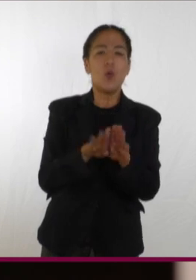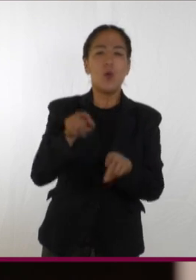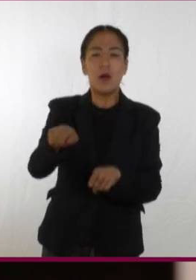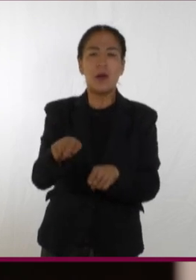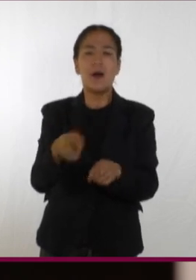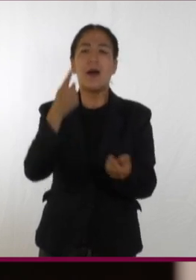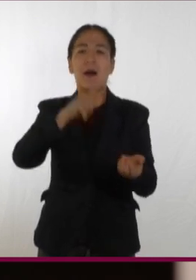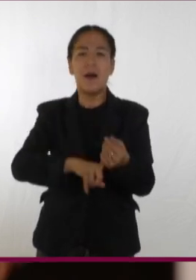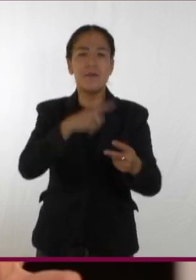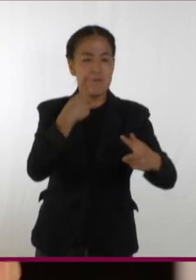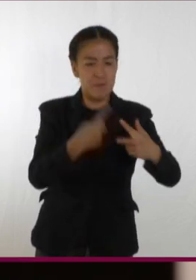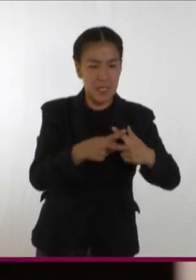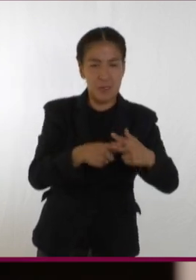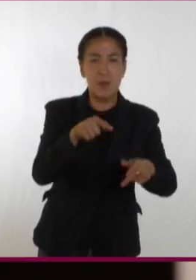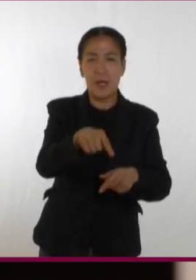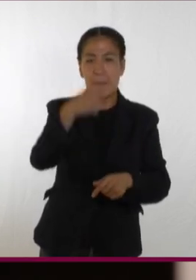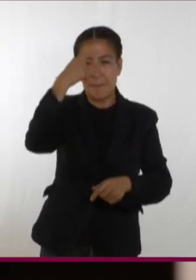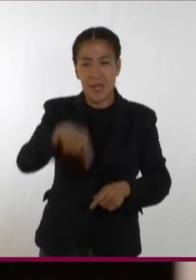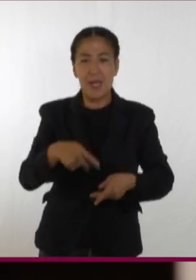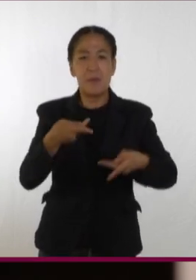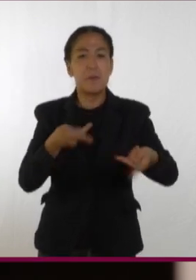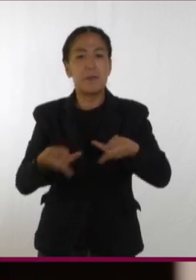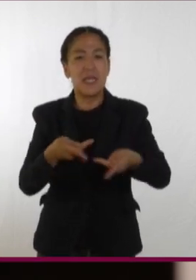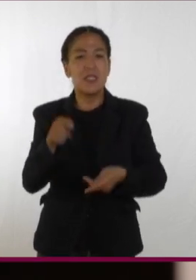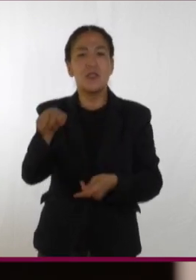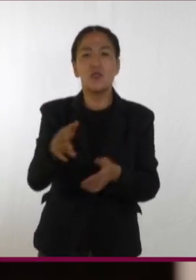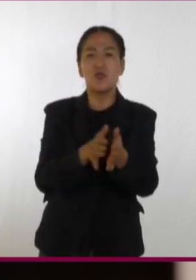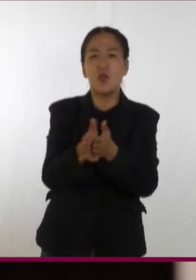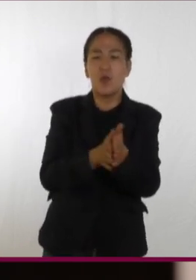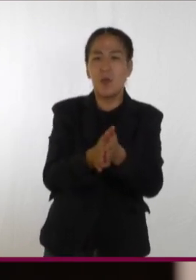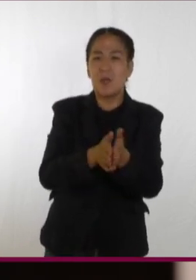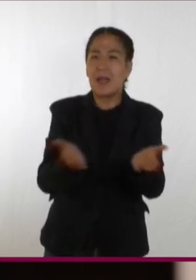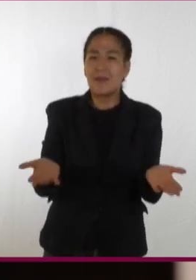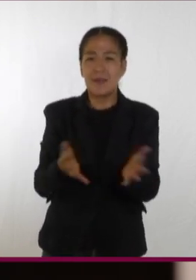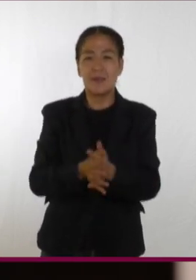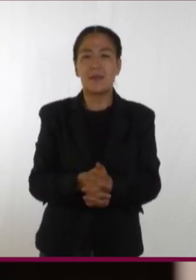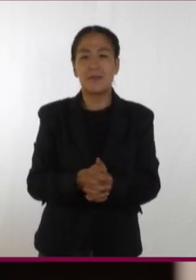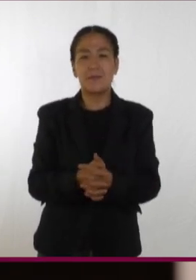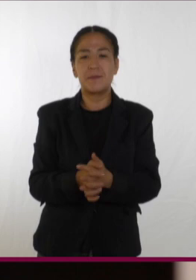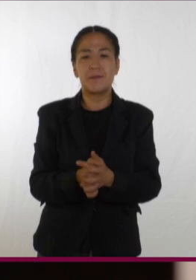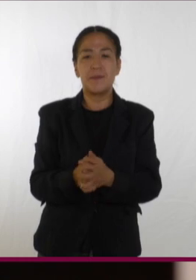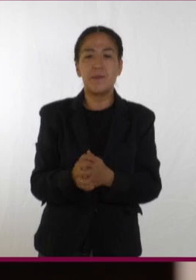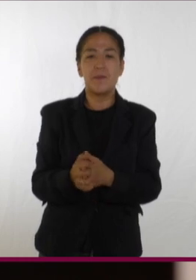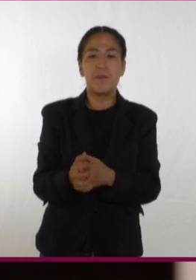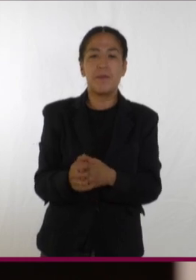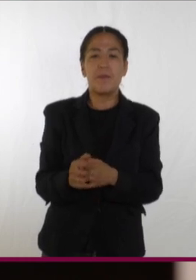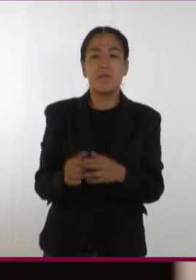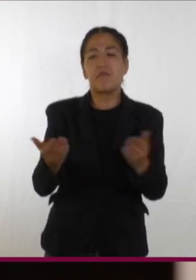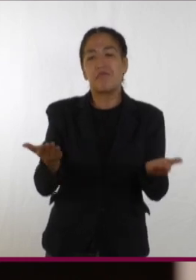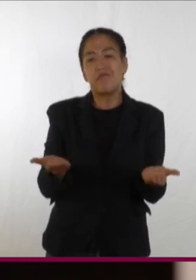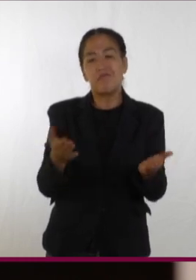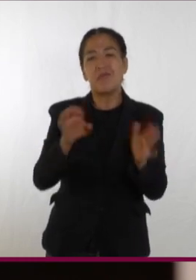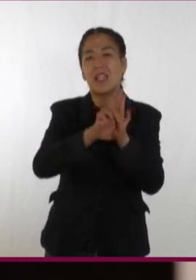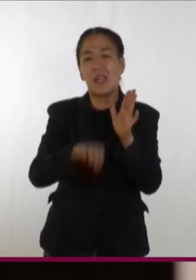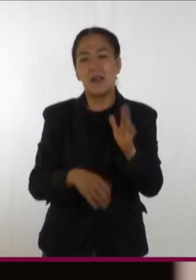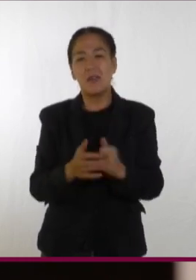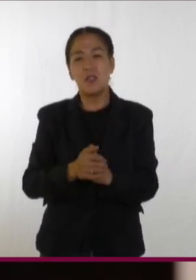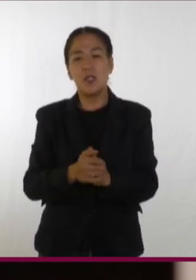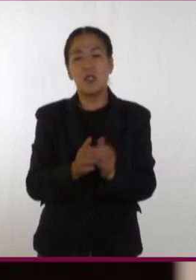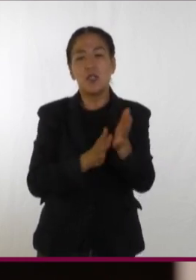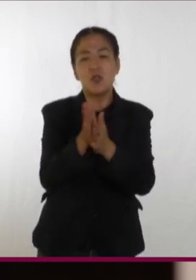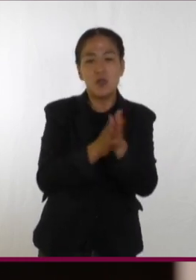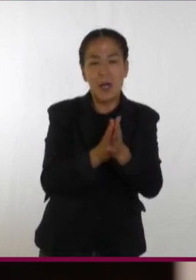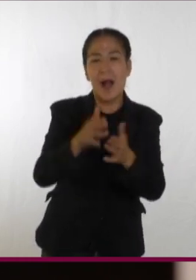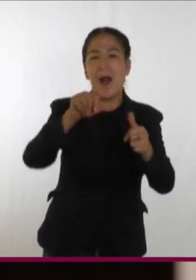¿y cómo es que diría entonces que influyen las matemáticas a la hora de producir el chocolate? Ya sea